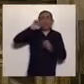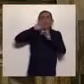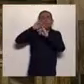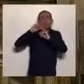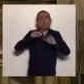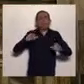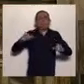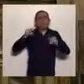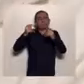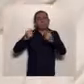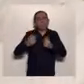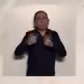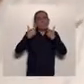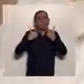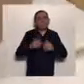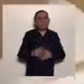danos la